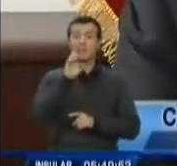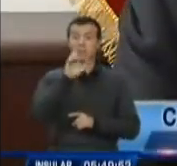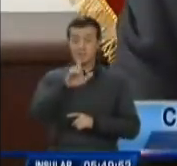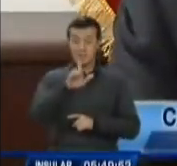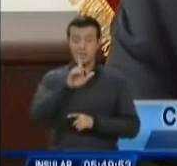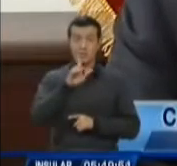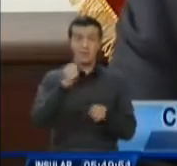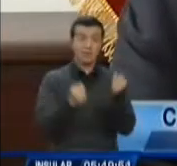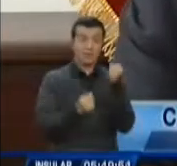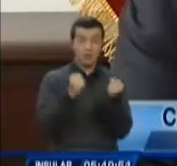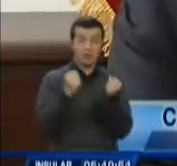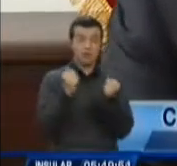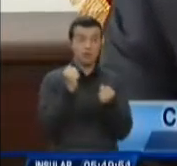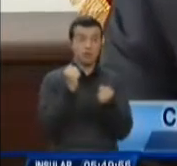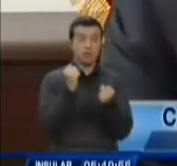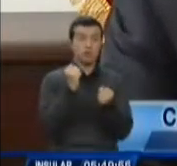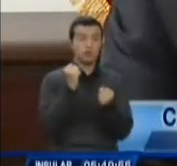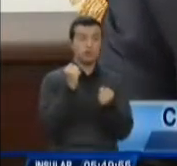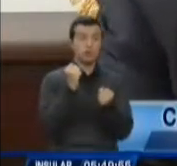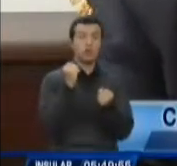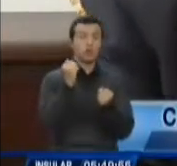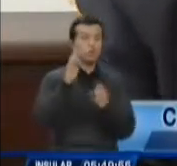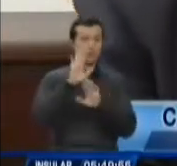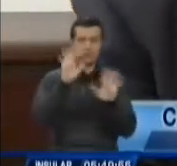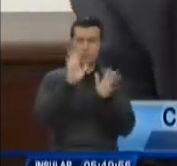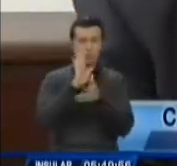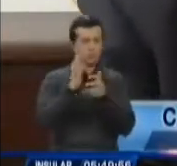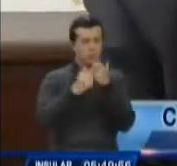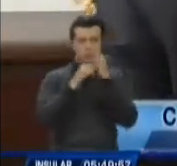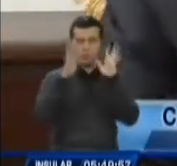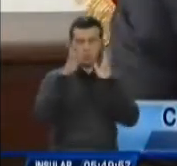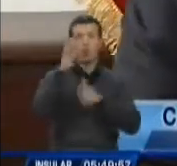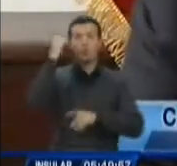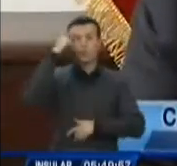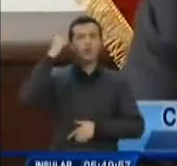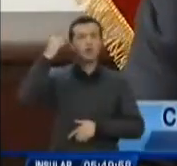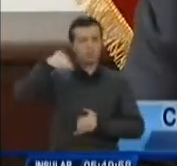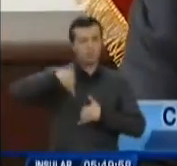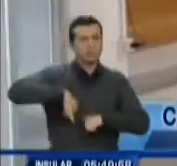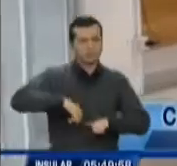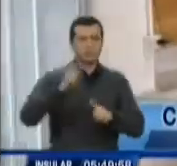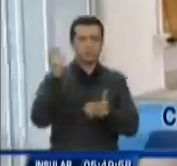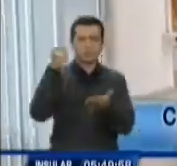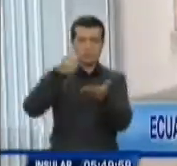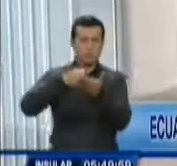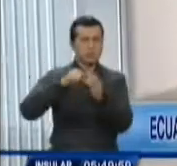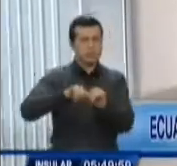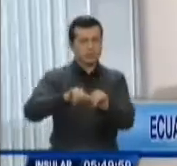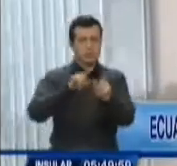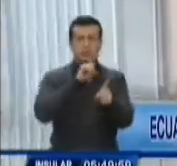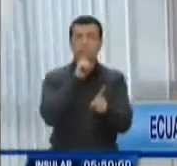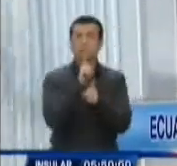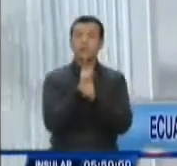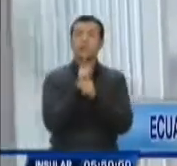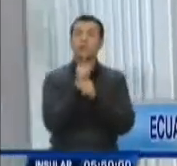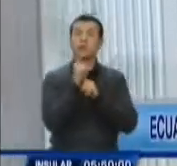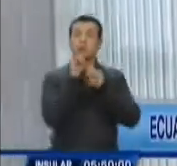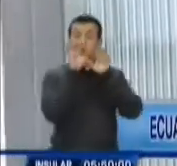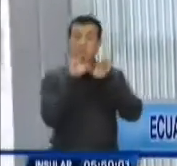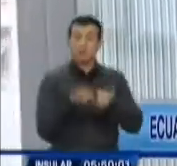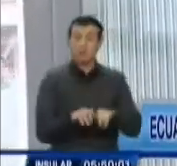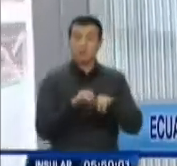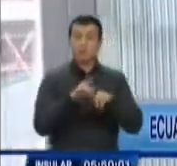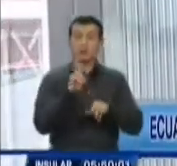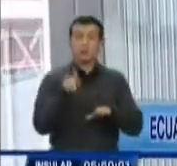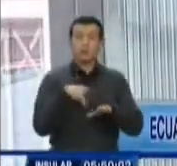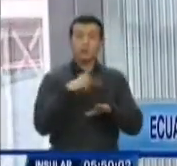diésel automotriz, de manera que no hay ningún, ni puede haber ningún alza en el transporte ni en los víveres. Pavel Muñoz, exsecretario de Planificación y